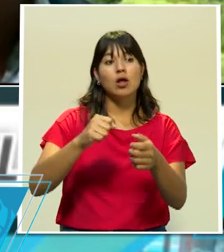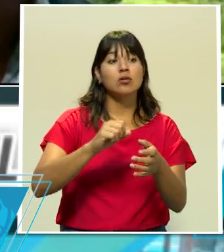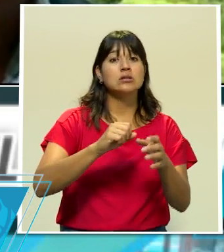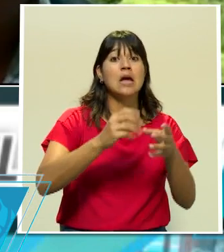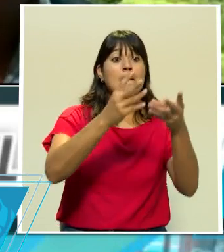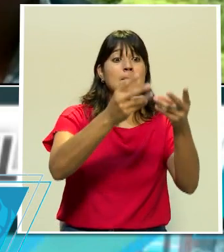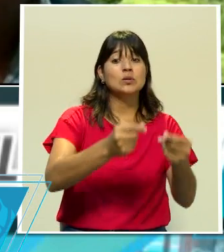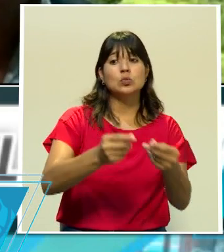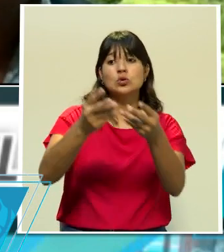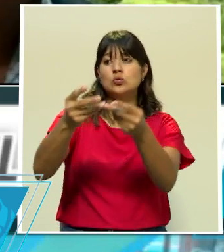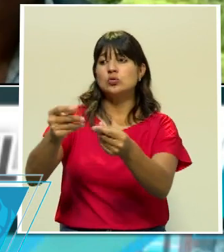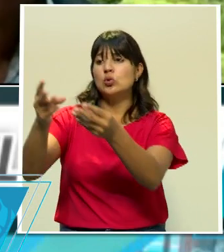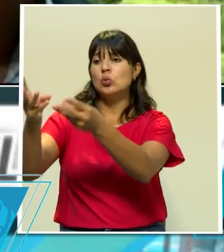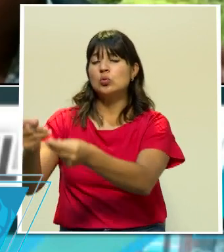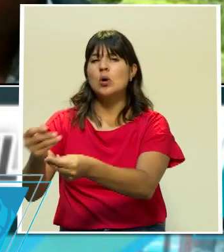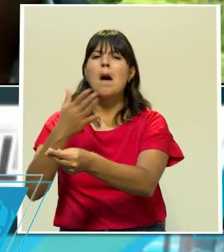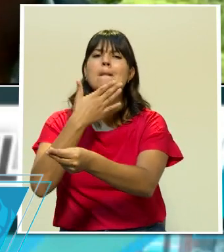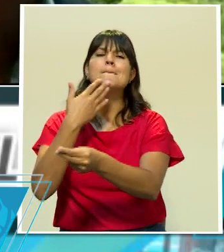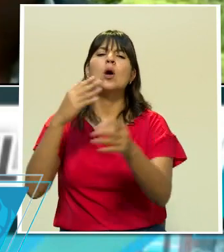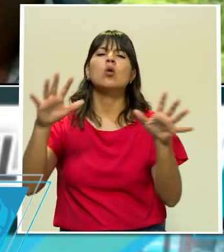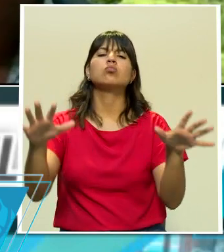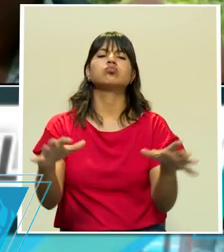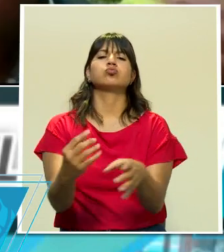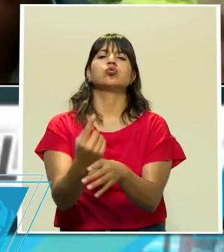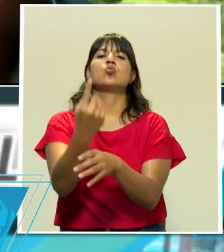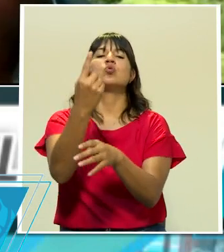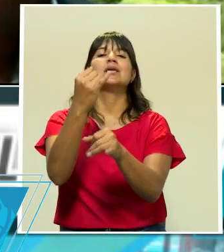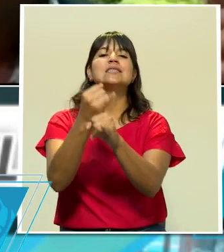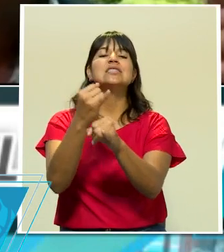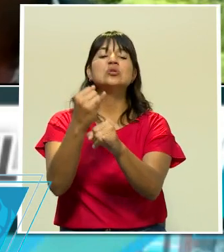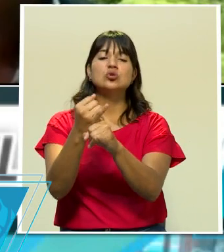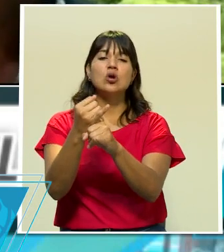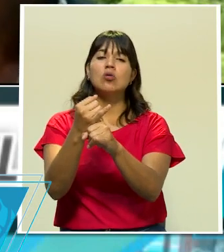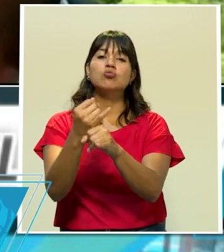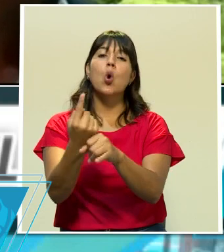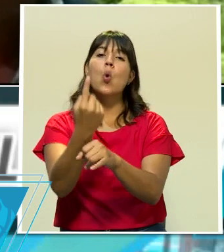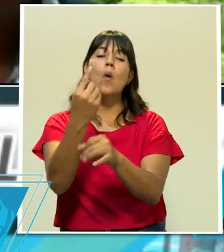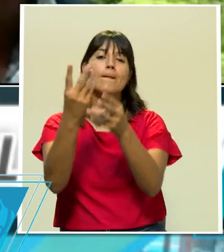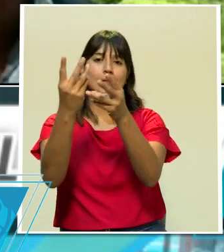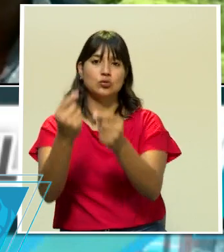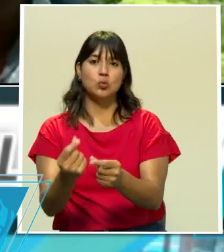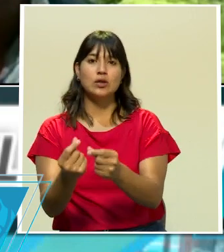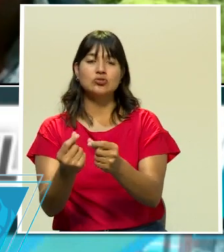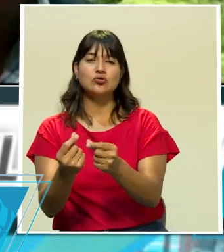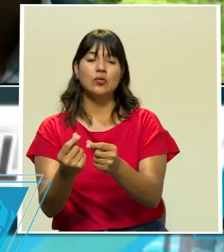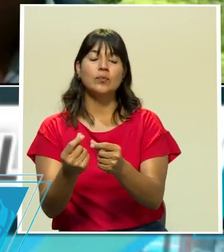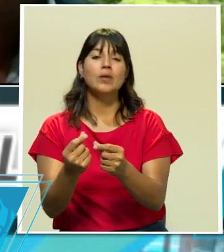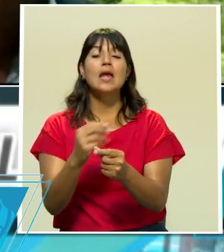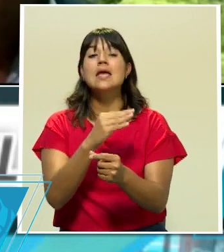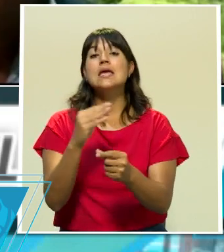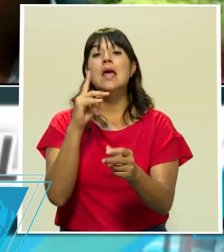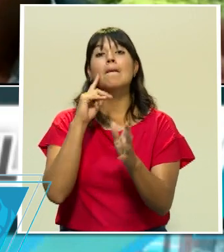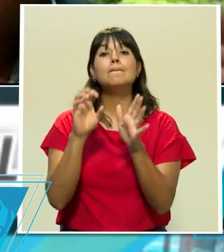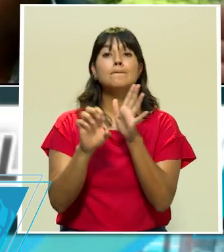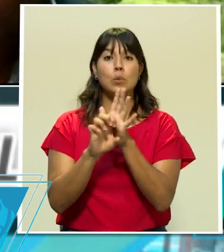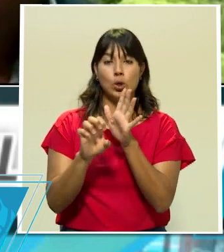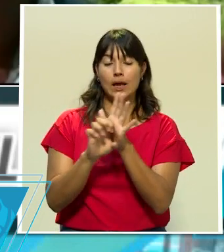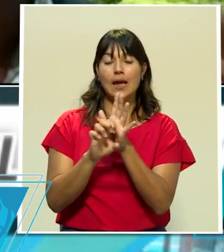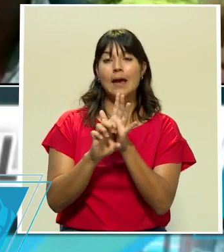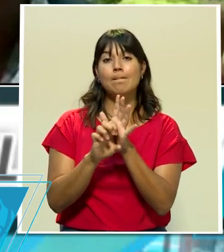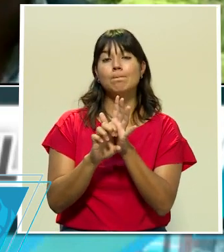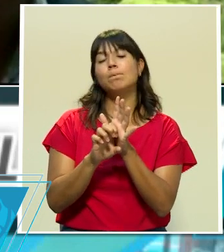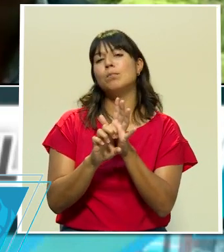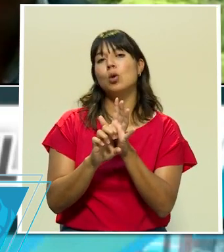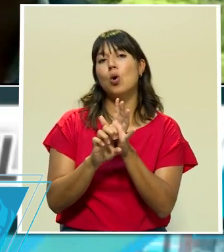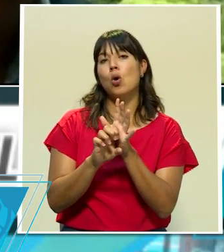los programas públicos relacionados, por ejemplo, con educación, con salud, con vivienda. Y un ejemplo de esta visión